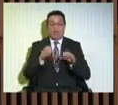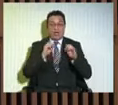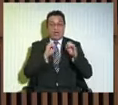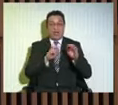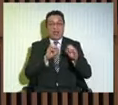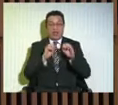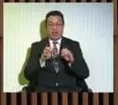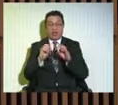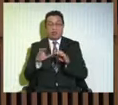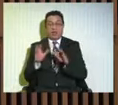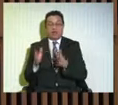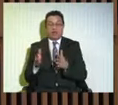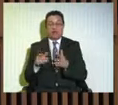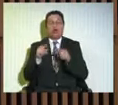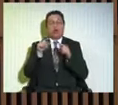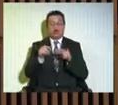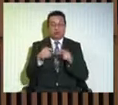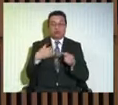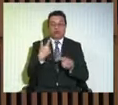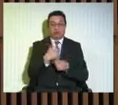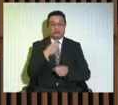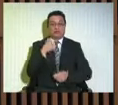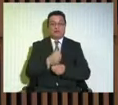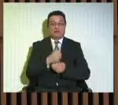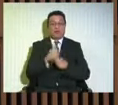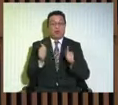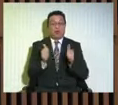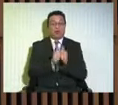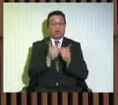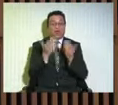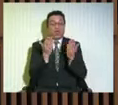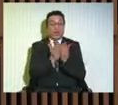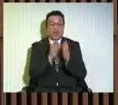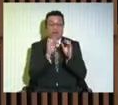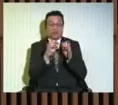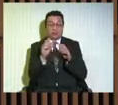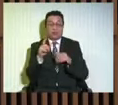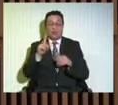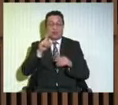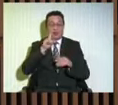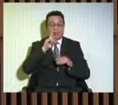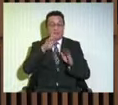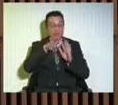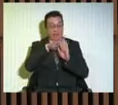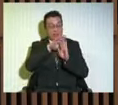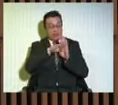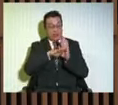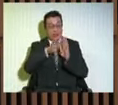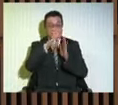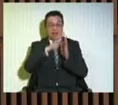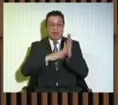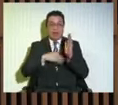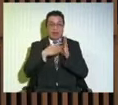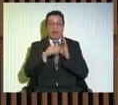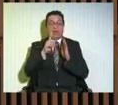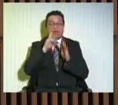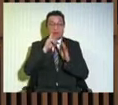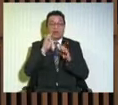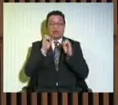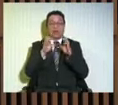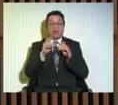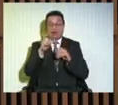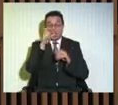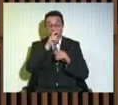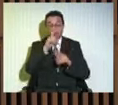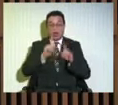educativo. Nosotros trabajamos con estudiantes que tienen un calendario, que tienen clases que ocurren en